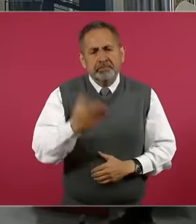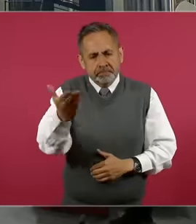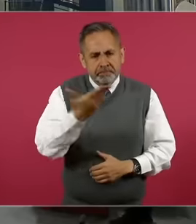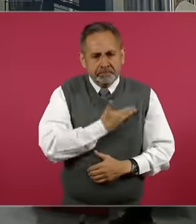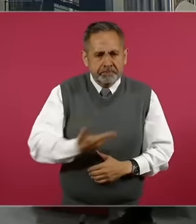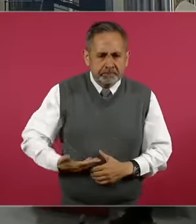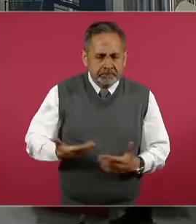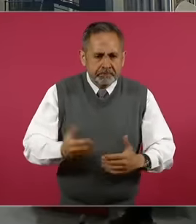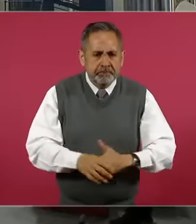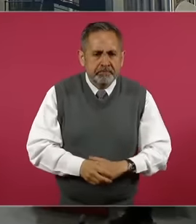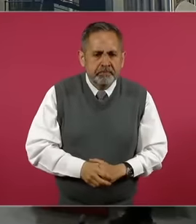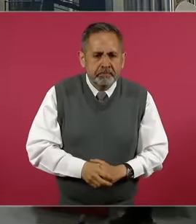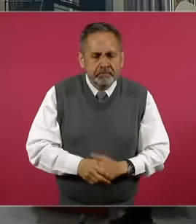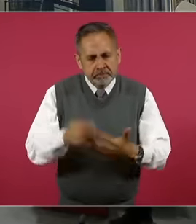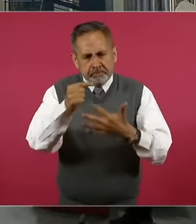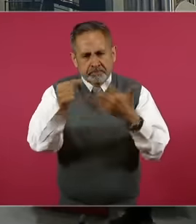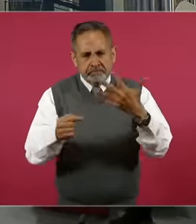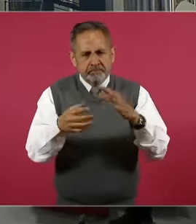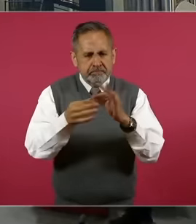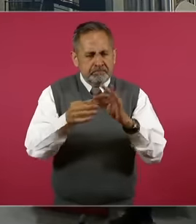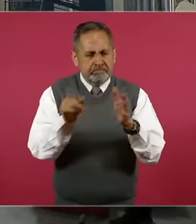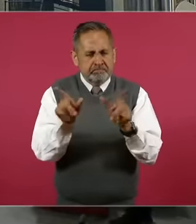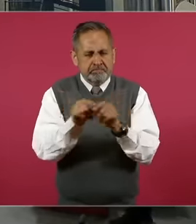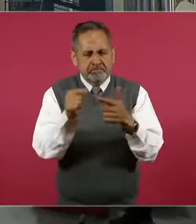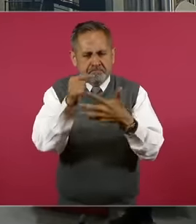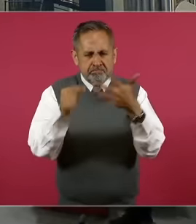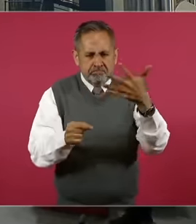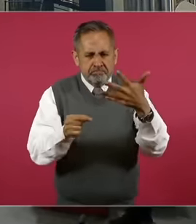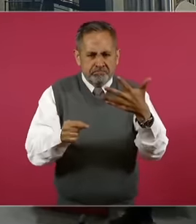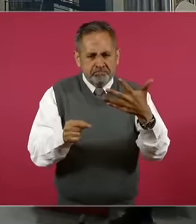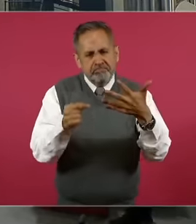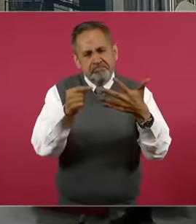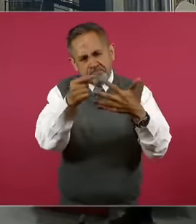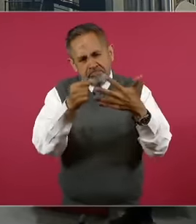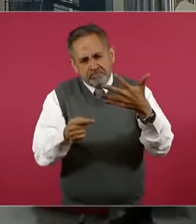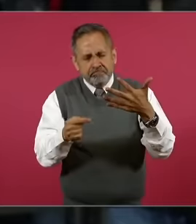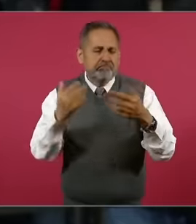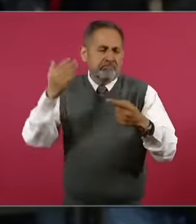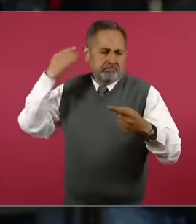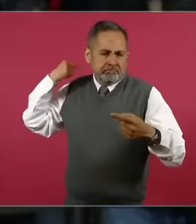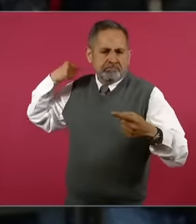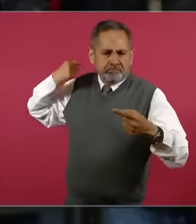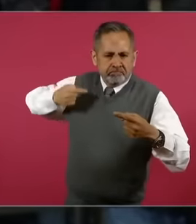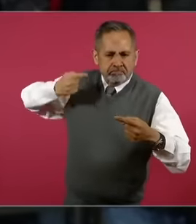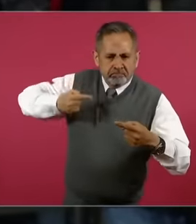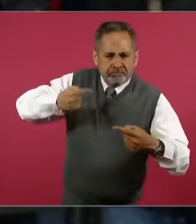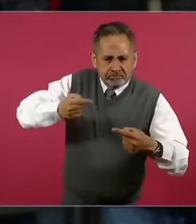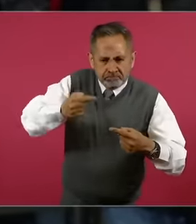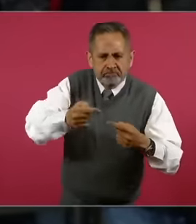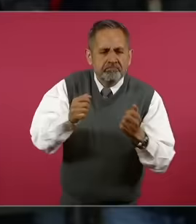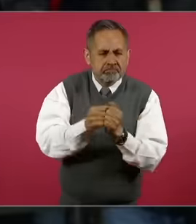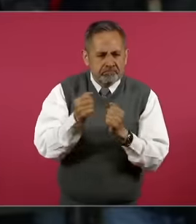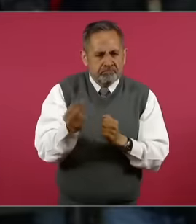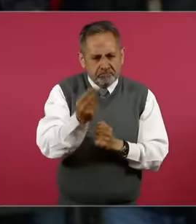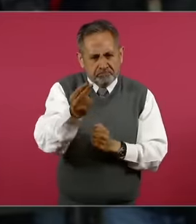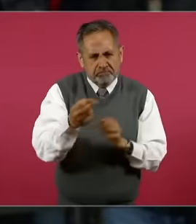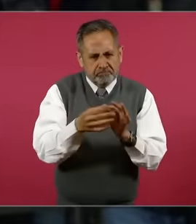Presidente, voy a enlistar nada más los varios temas que me tocó abordar aquí con usted.